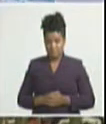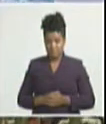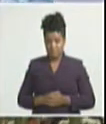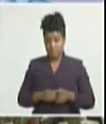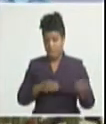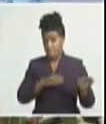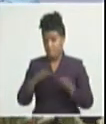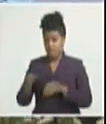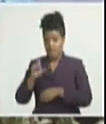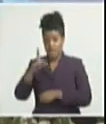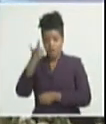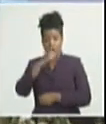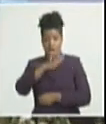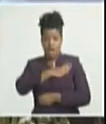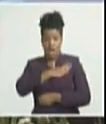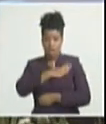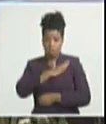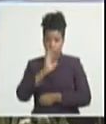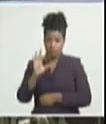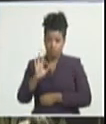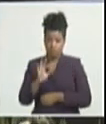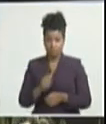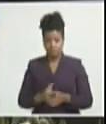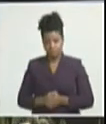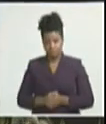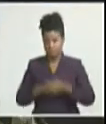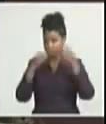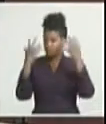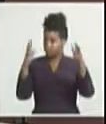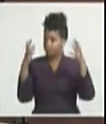Lasso Hernández.